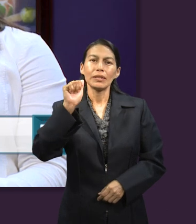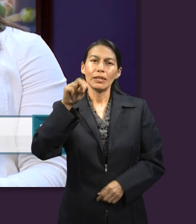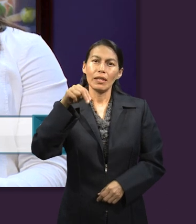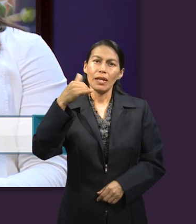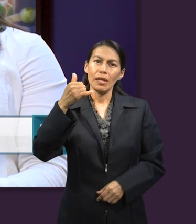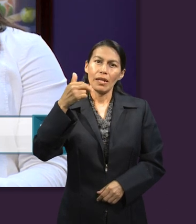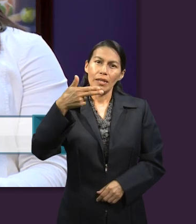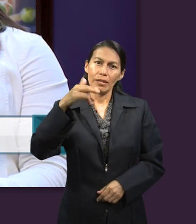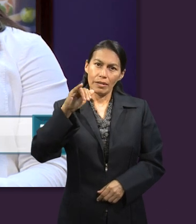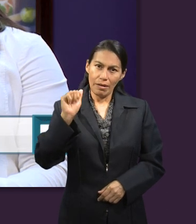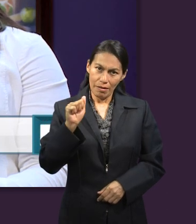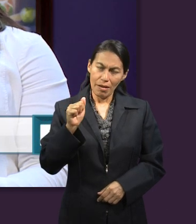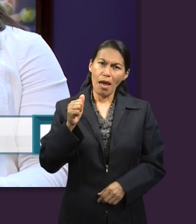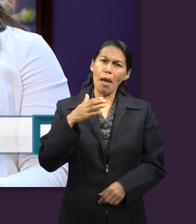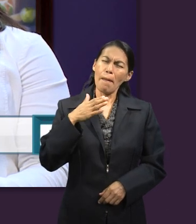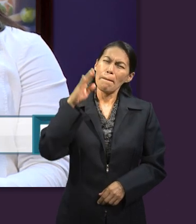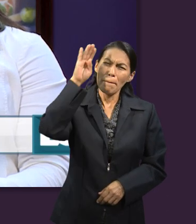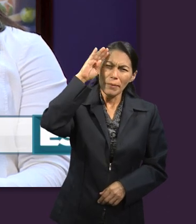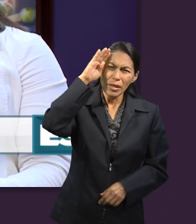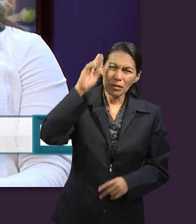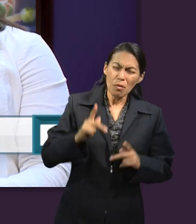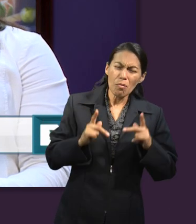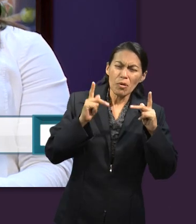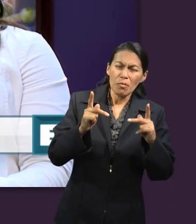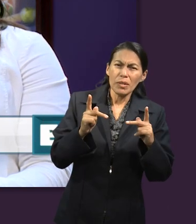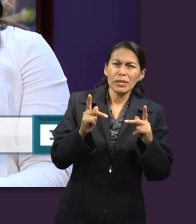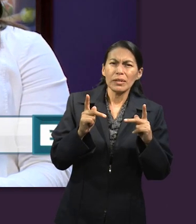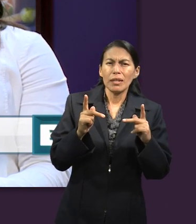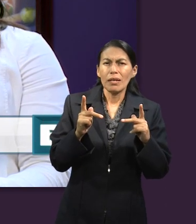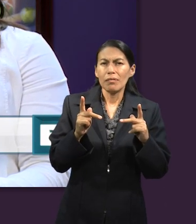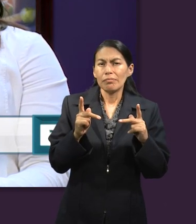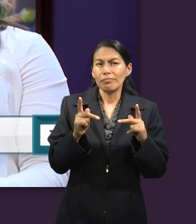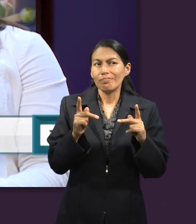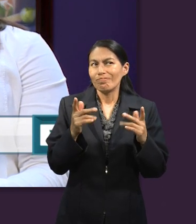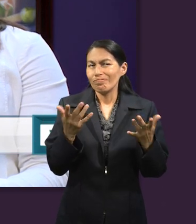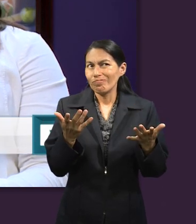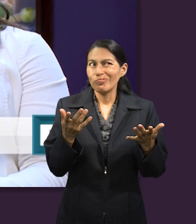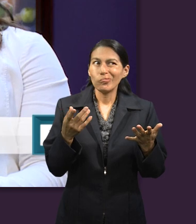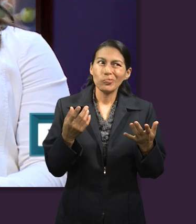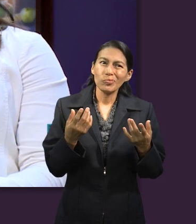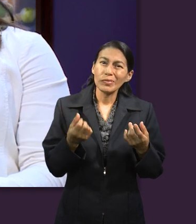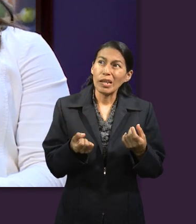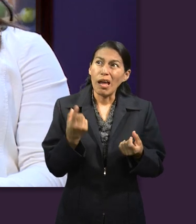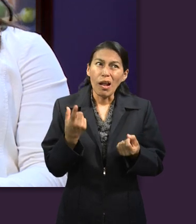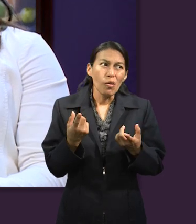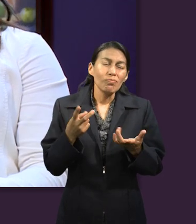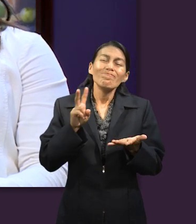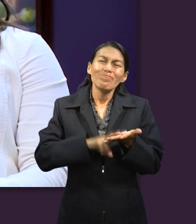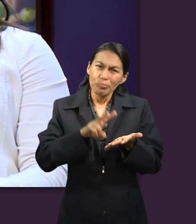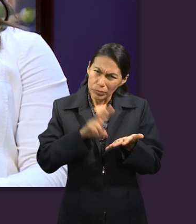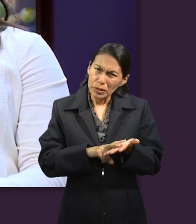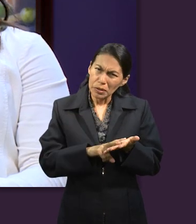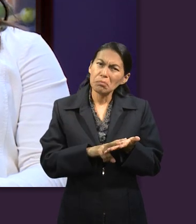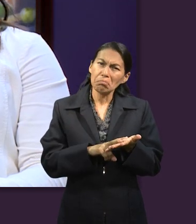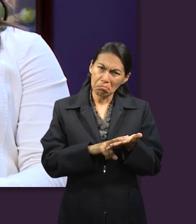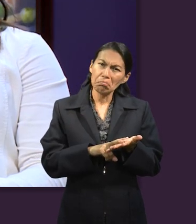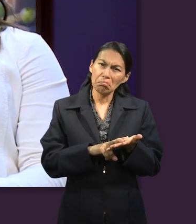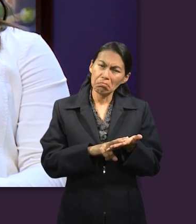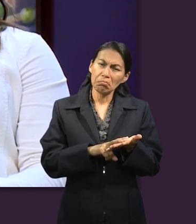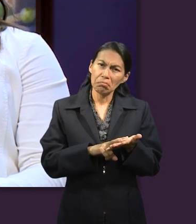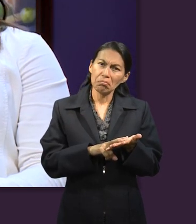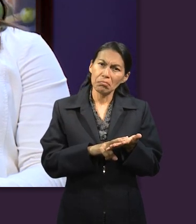palabra promesa o más bien una promesa es algo que pesa mucho salud qué